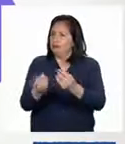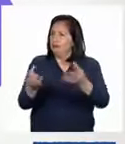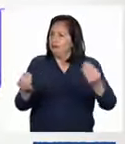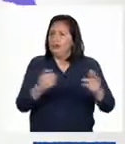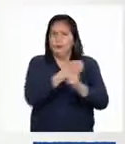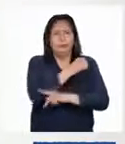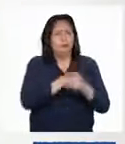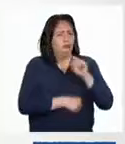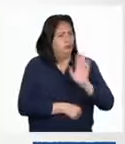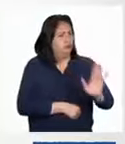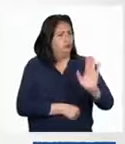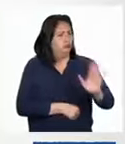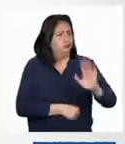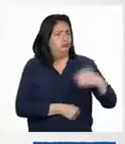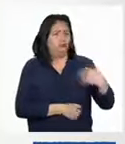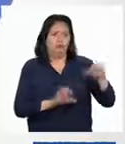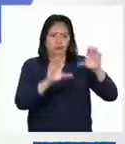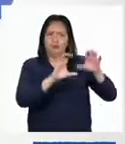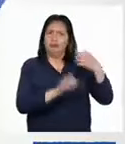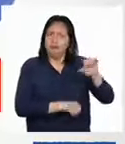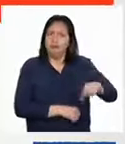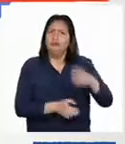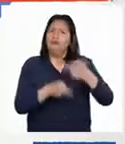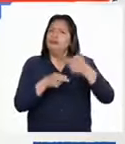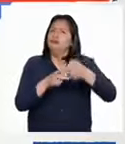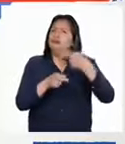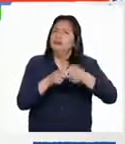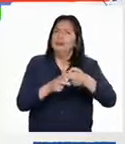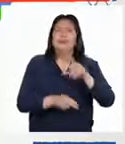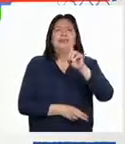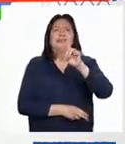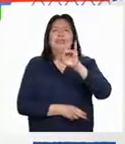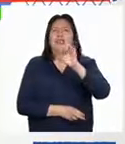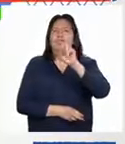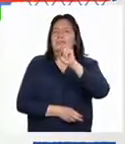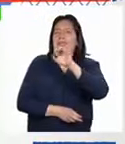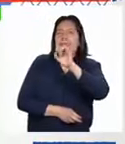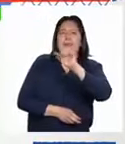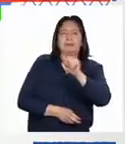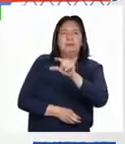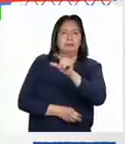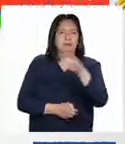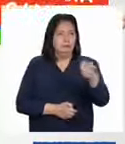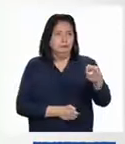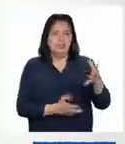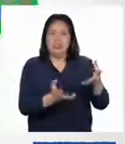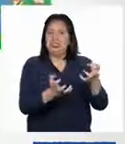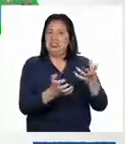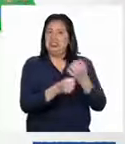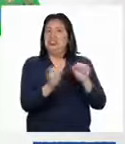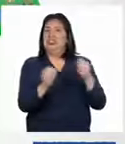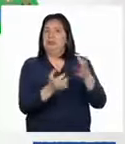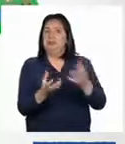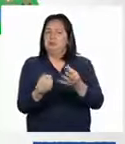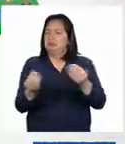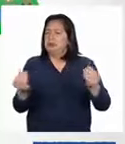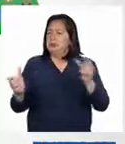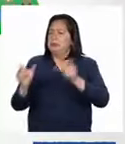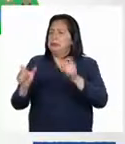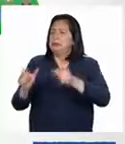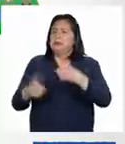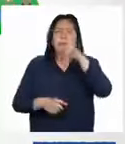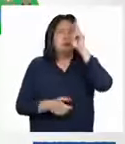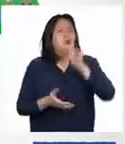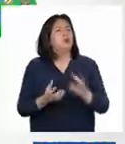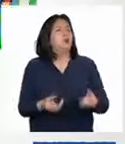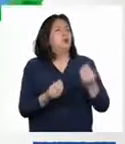al país con sus conocimientos en la ciencia. Su nombre es Dionisia Gamboa y se ha propuesto salvar a muchísima gente en